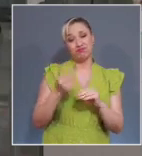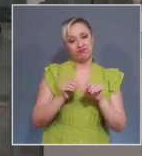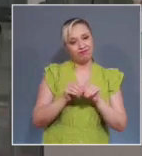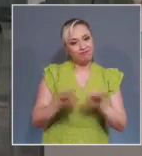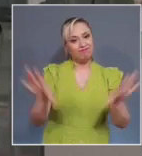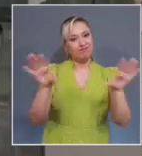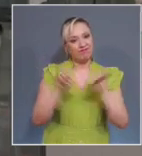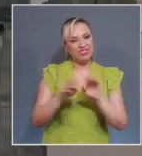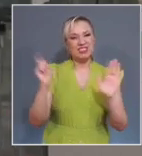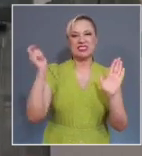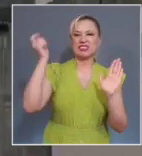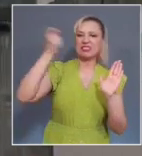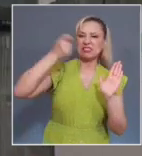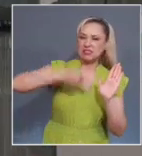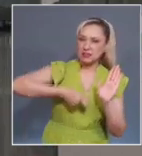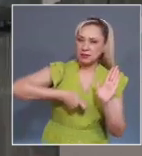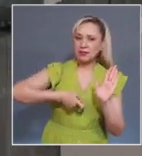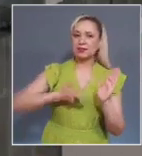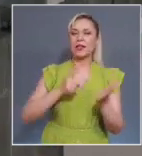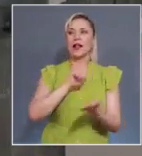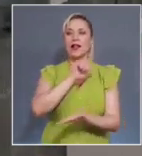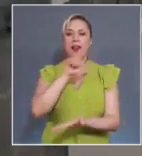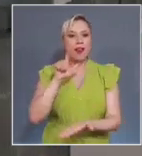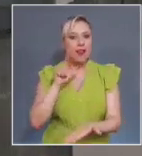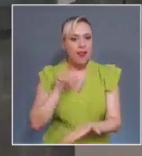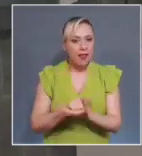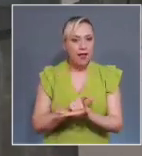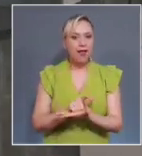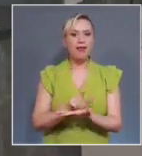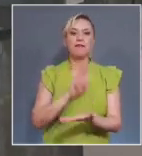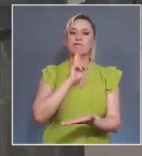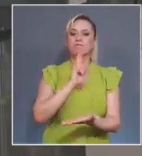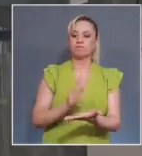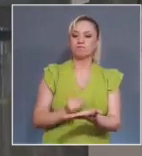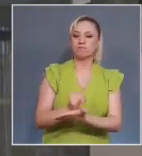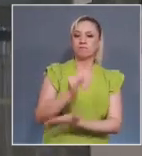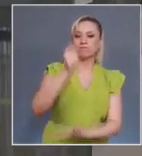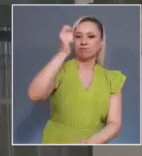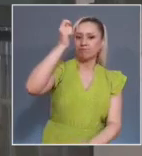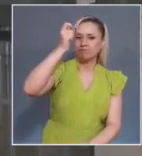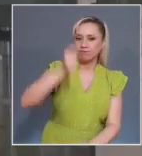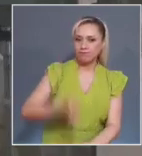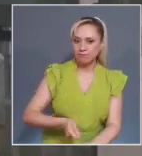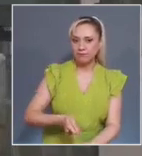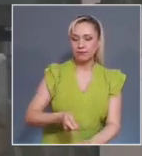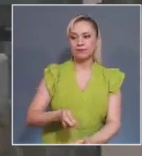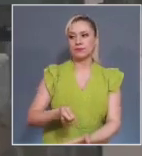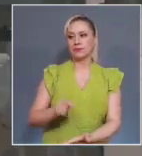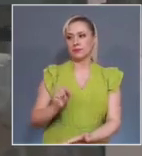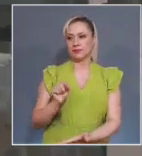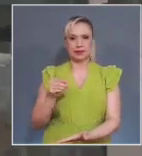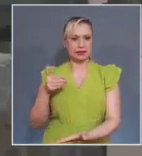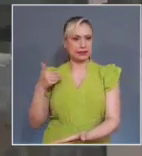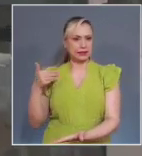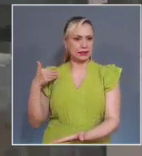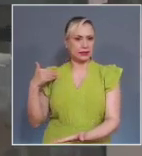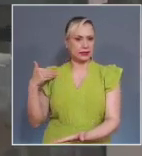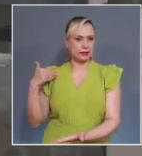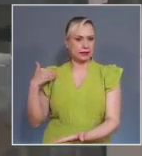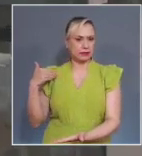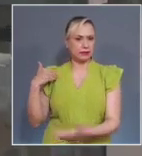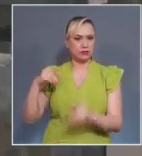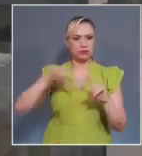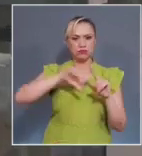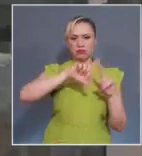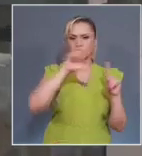estar actualizado en los criterios que recientemente han emitido tribunales federales. Y este conocimiento permite